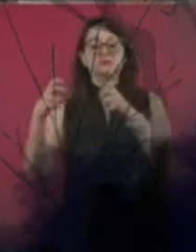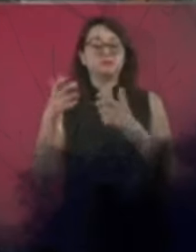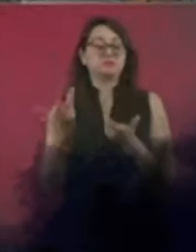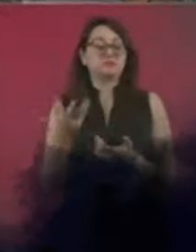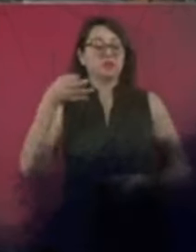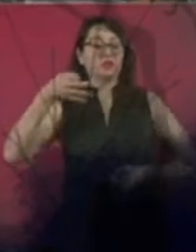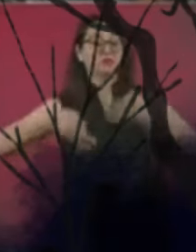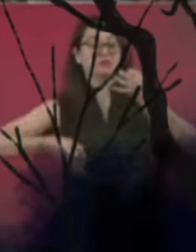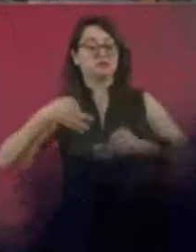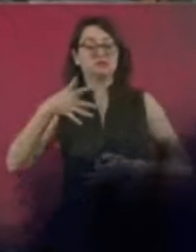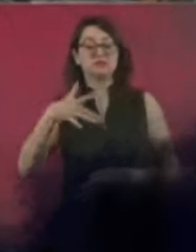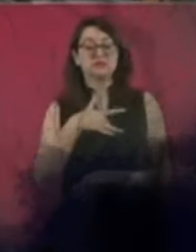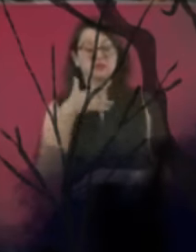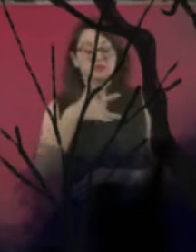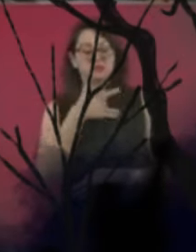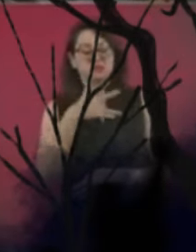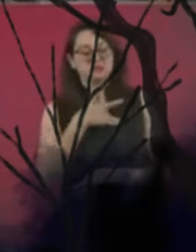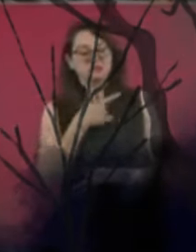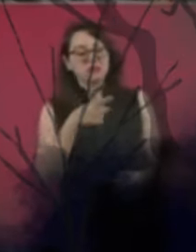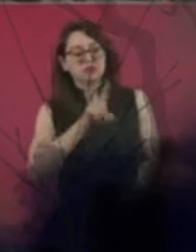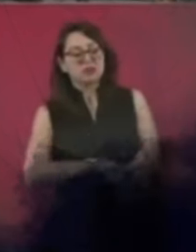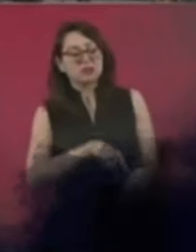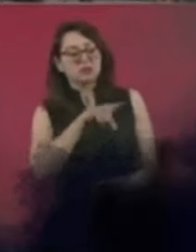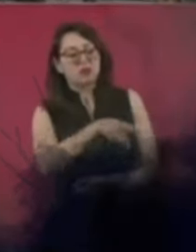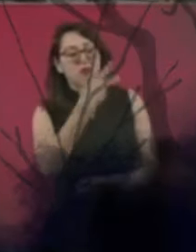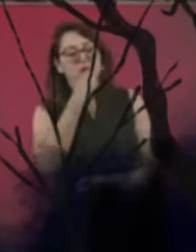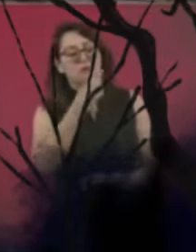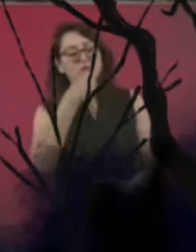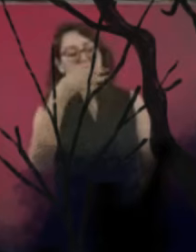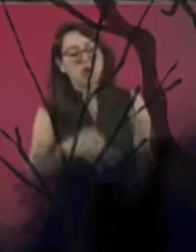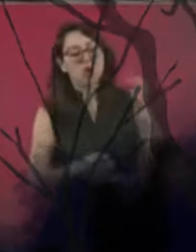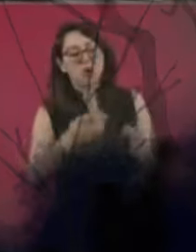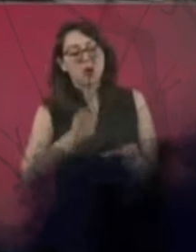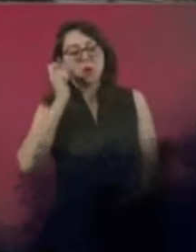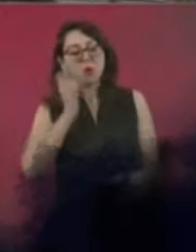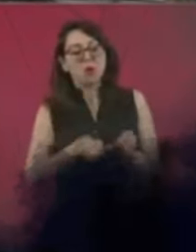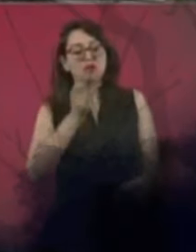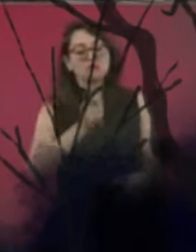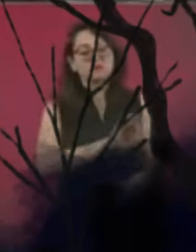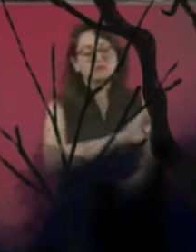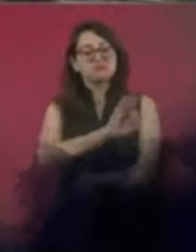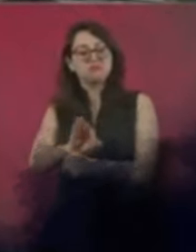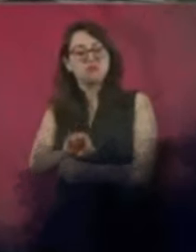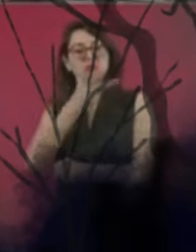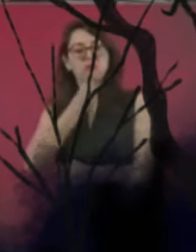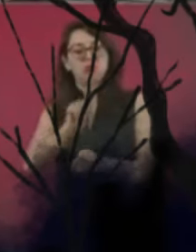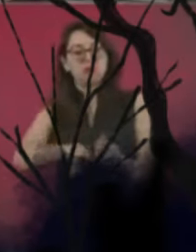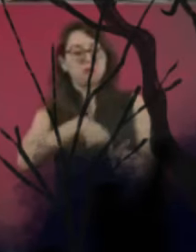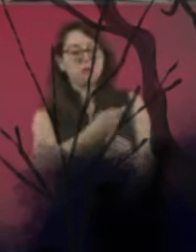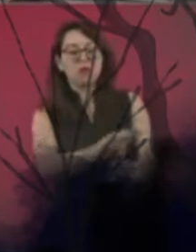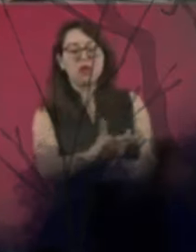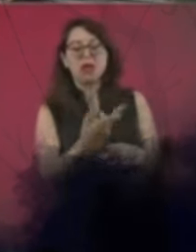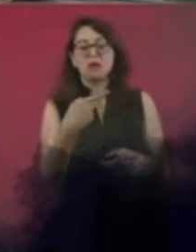no lo toma en cuenta, no le interesa, porque ya sabemos de dónde viene todo esto, ¿no? El origen de todo esto es de que no pudo